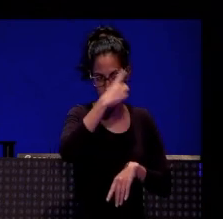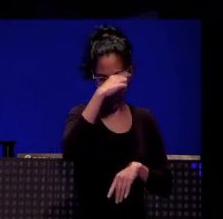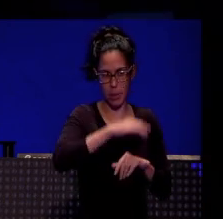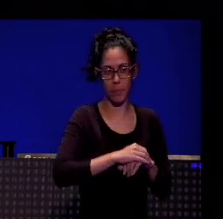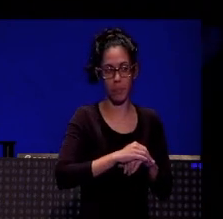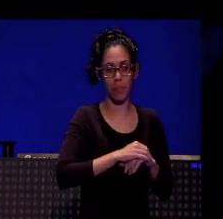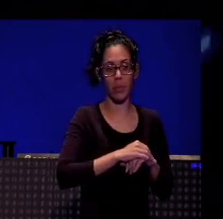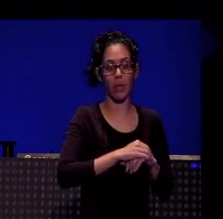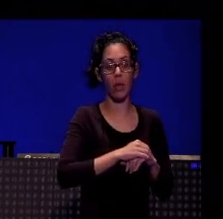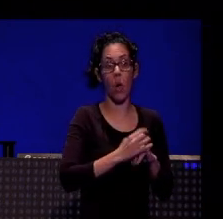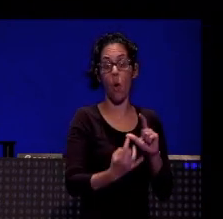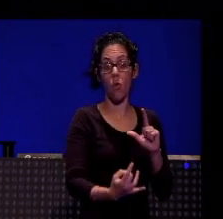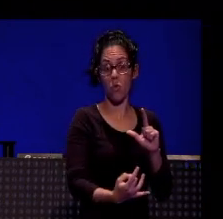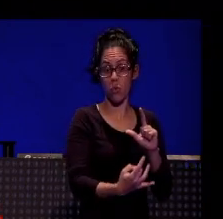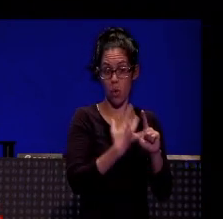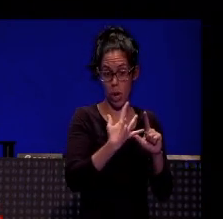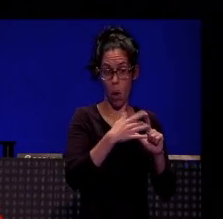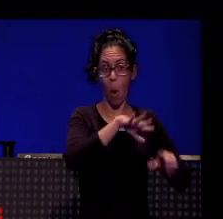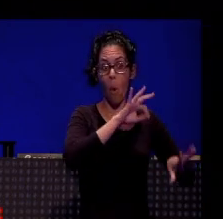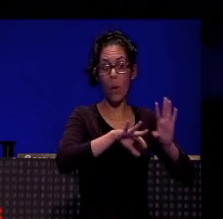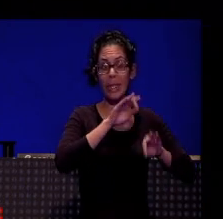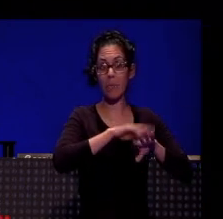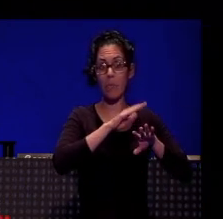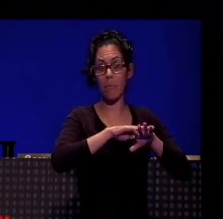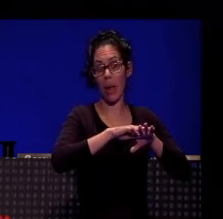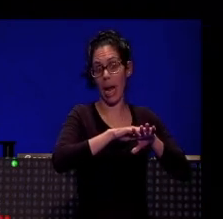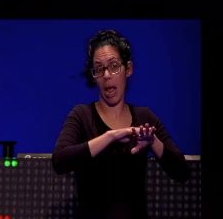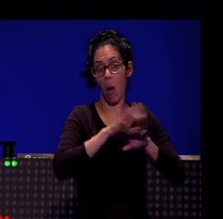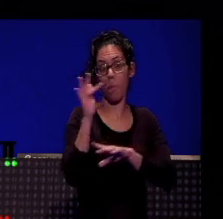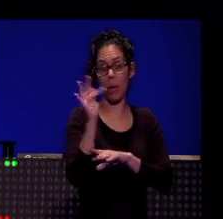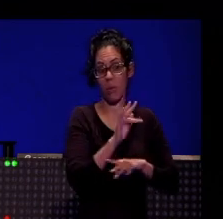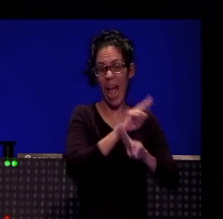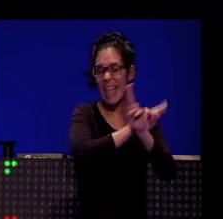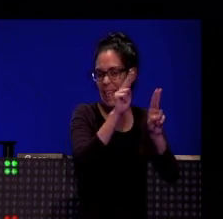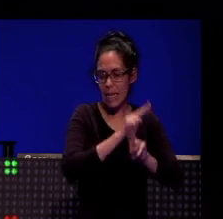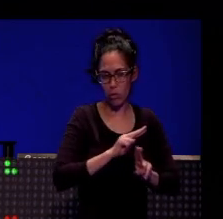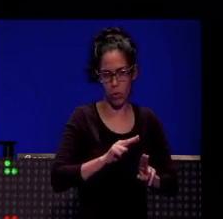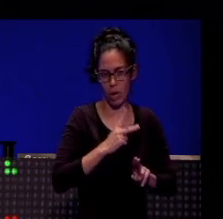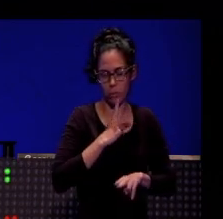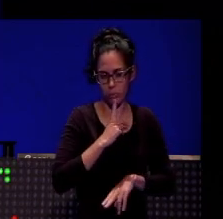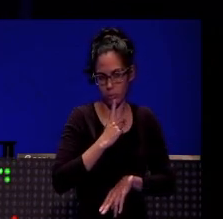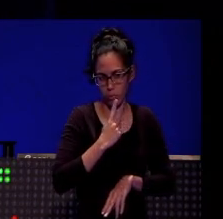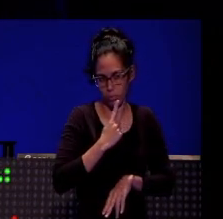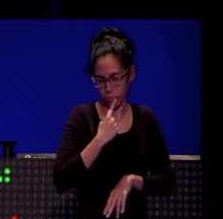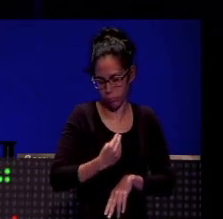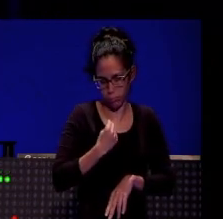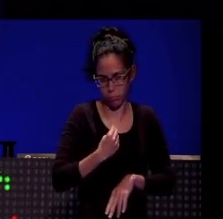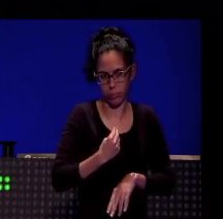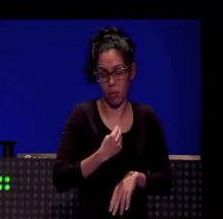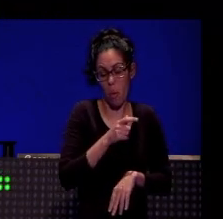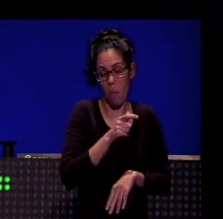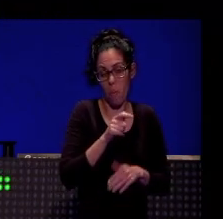por mail un casting para una película internacional súper chula qué bueno dios mío que me salga un director súper importante un papel pequeño